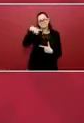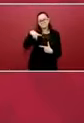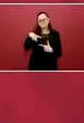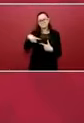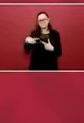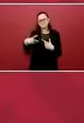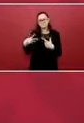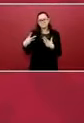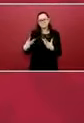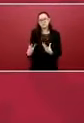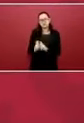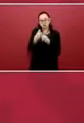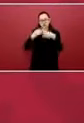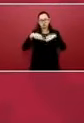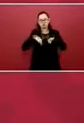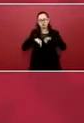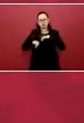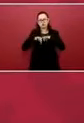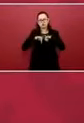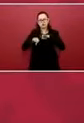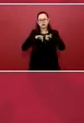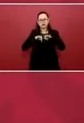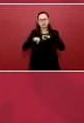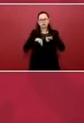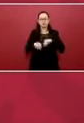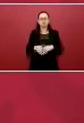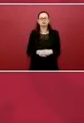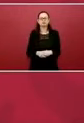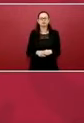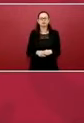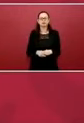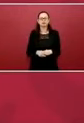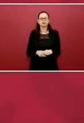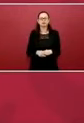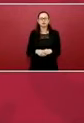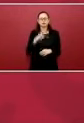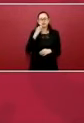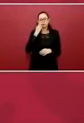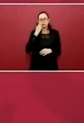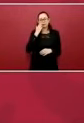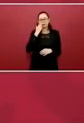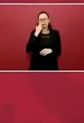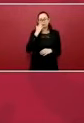trabajar de manera conjunta. Eso fue parte de